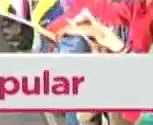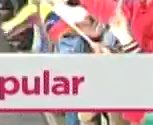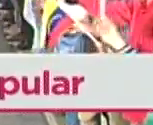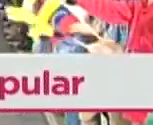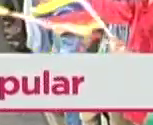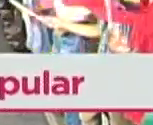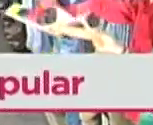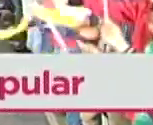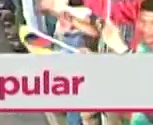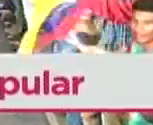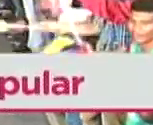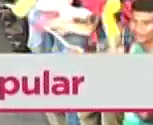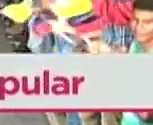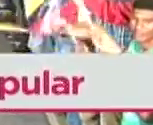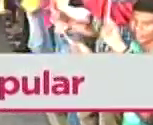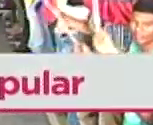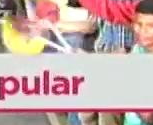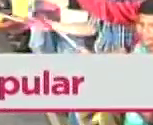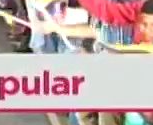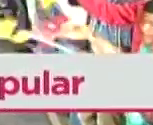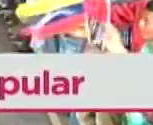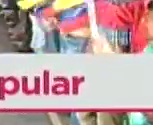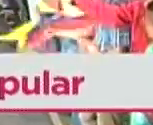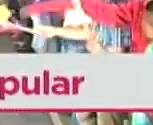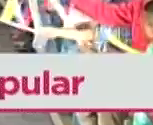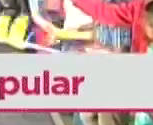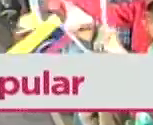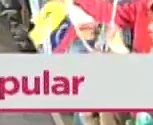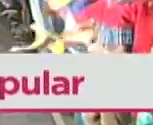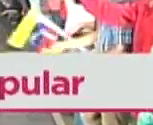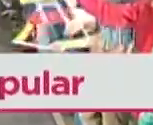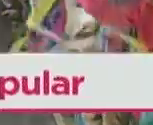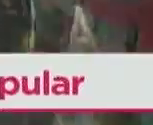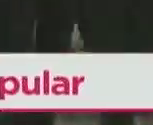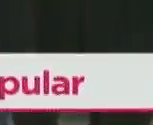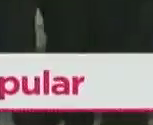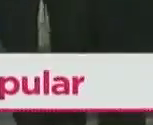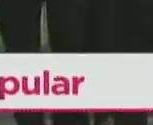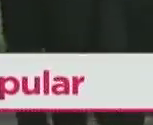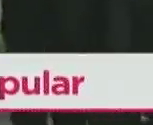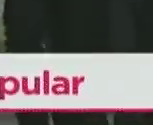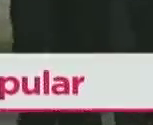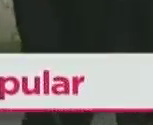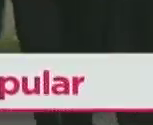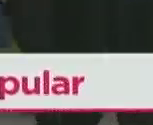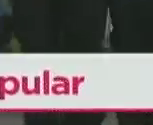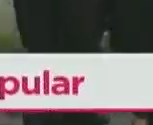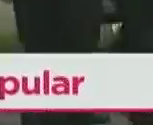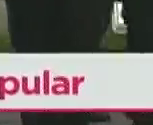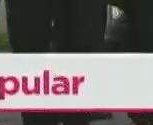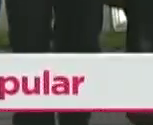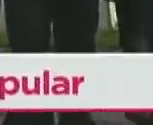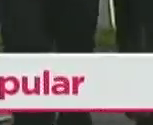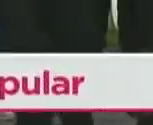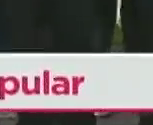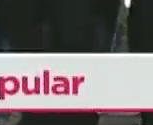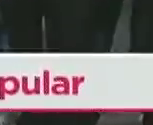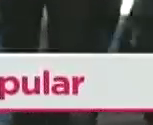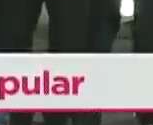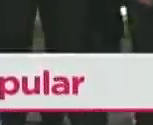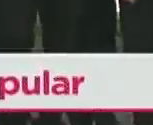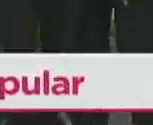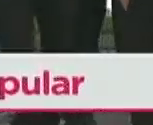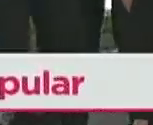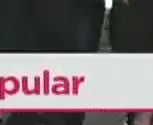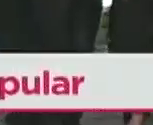callejón de honor que hace el pueblo para darle la bienvenida a su dirigencia, a esa gente que se